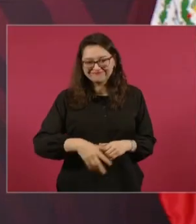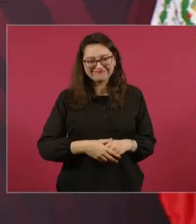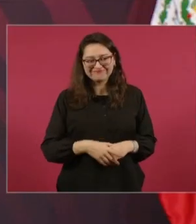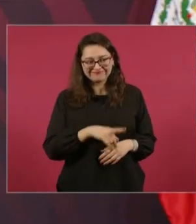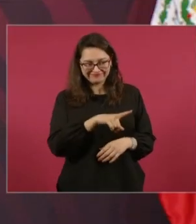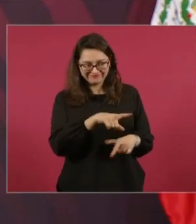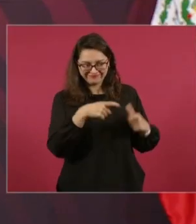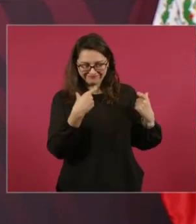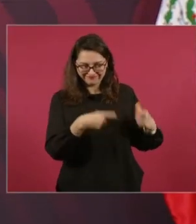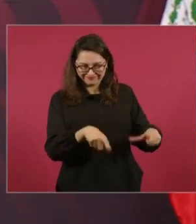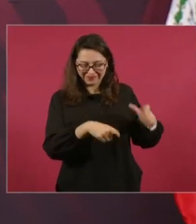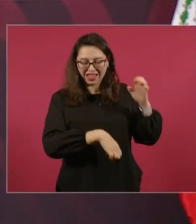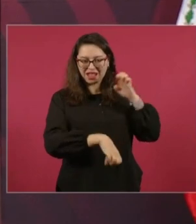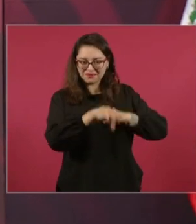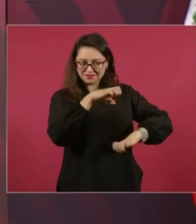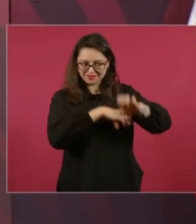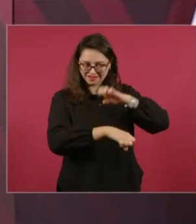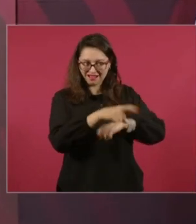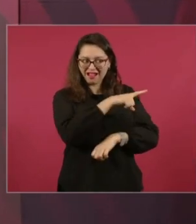eran los de mero arriba.